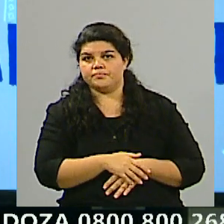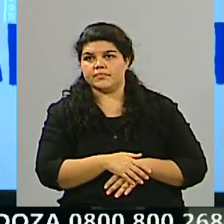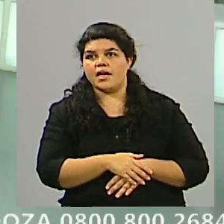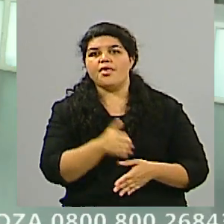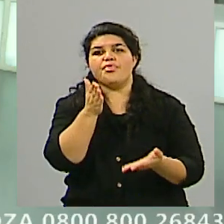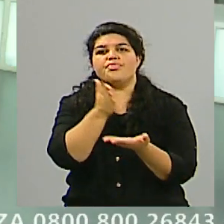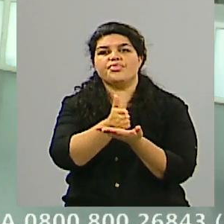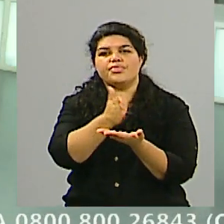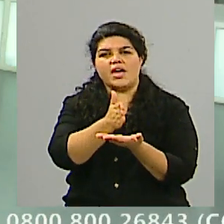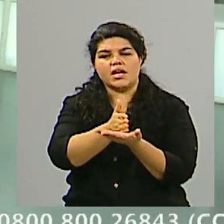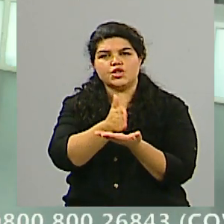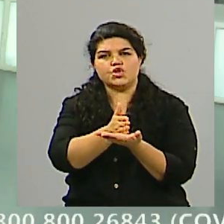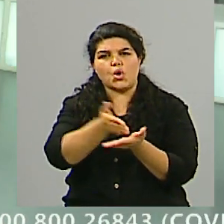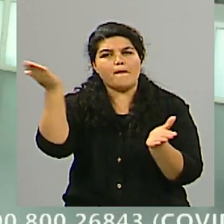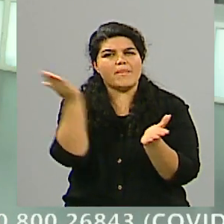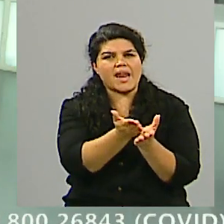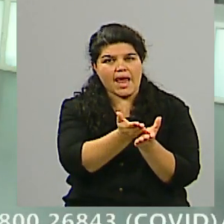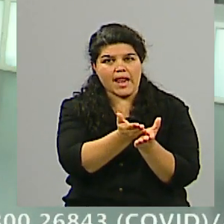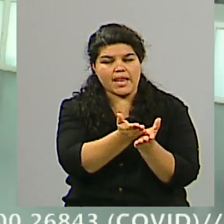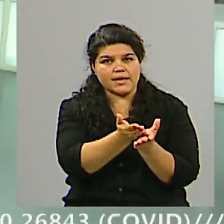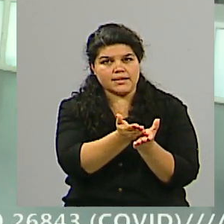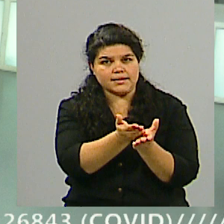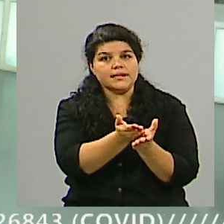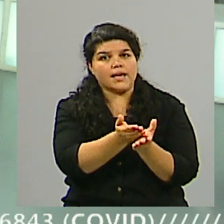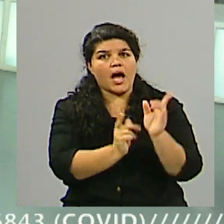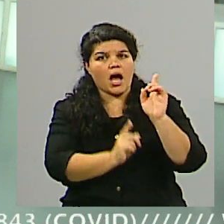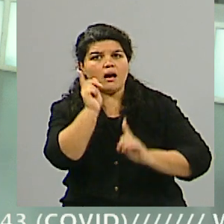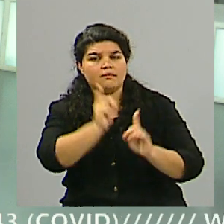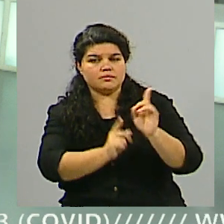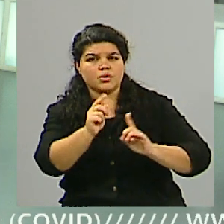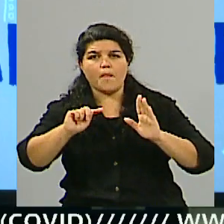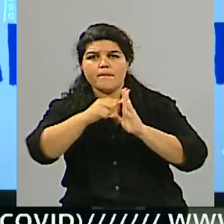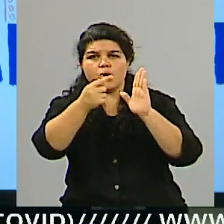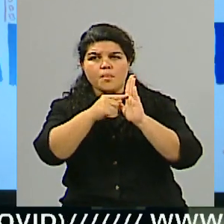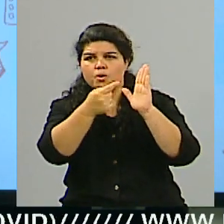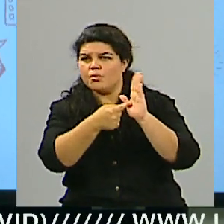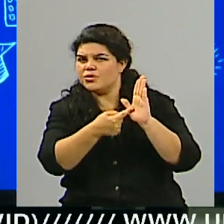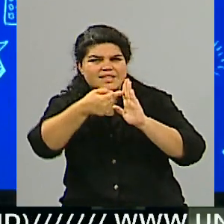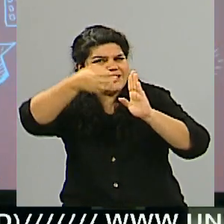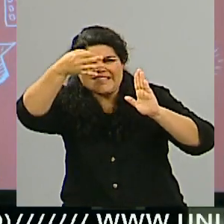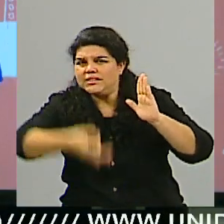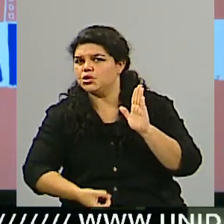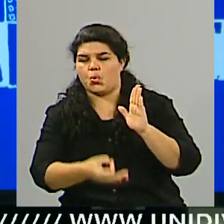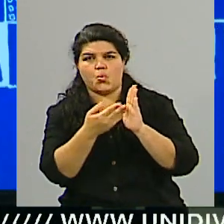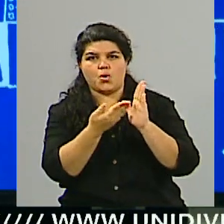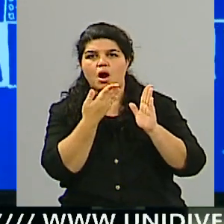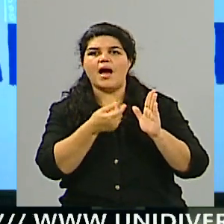del derecho penal que han costado mucha sangre, que son algunos principios que son inconmovibles en términos